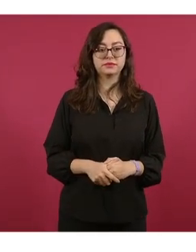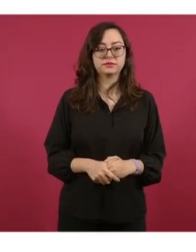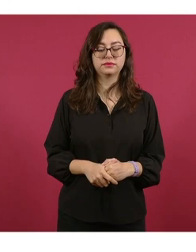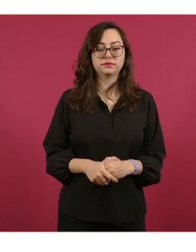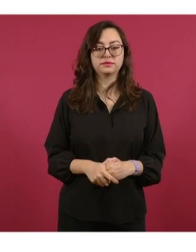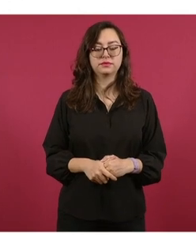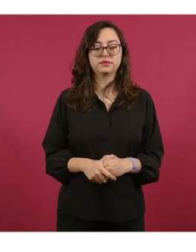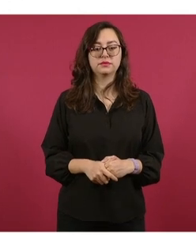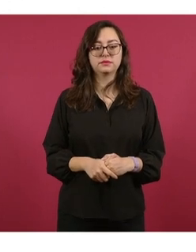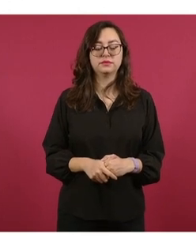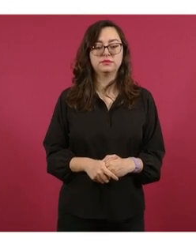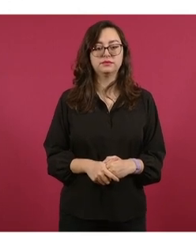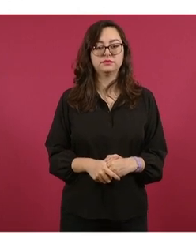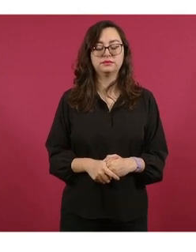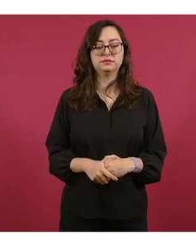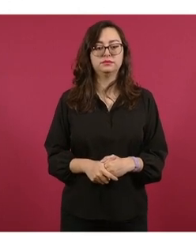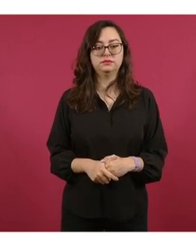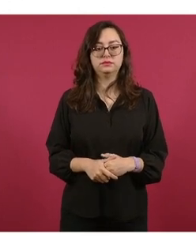cómo